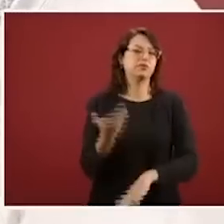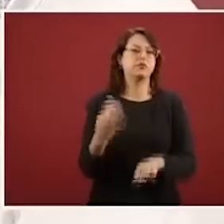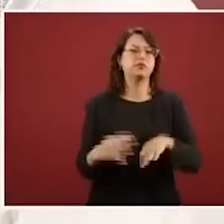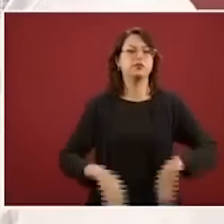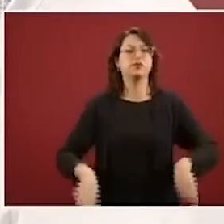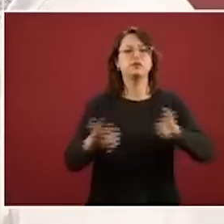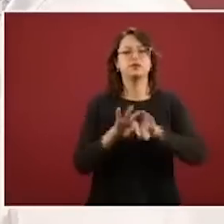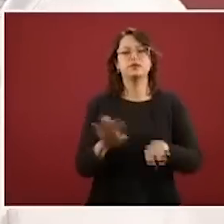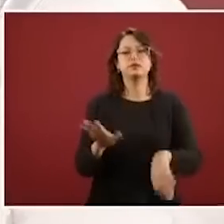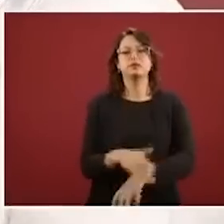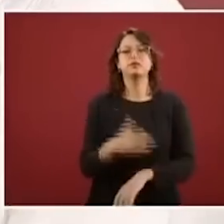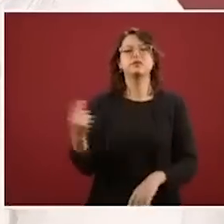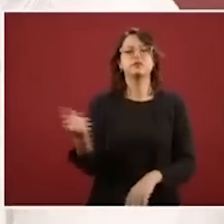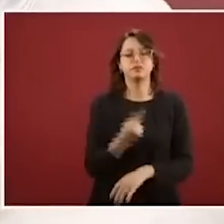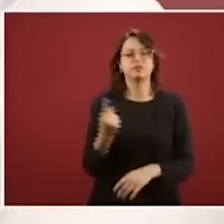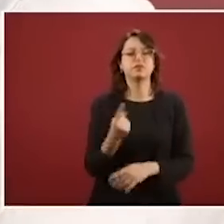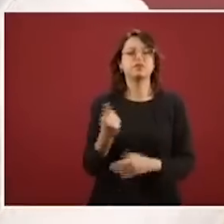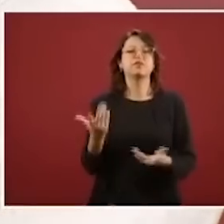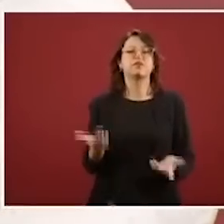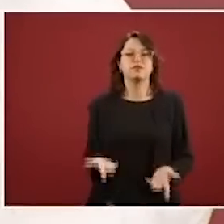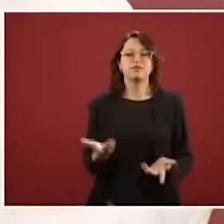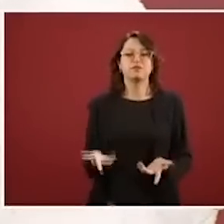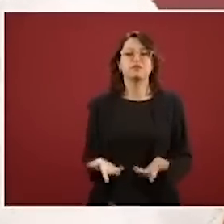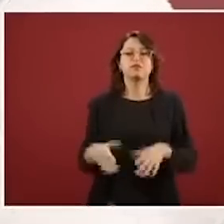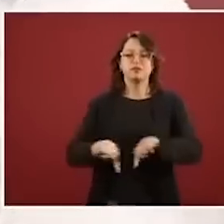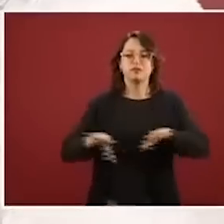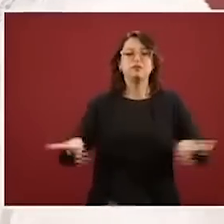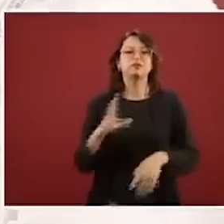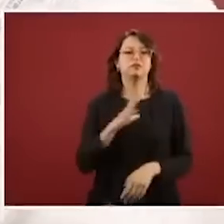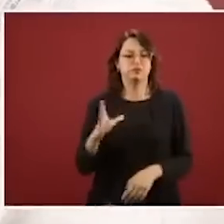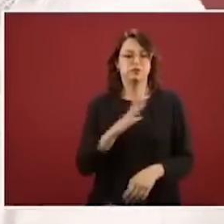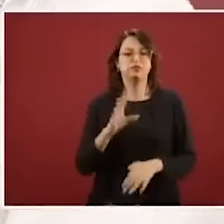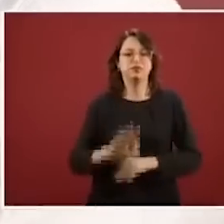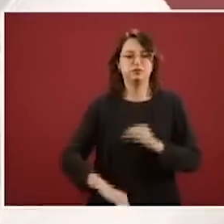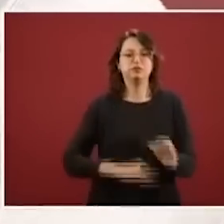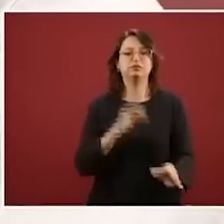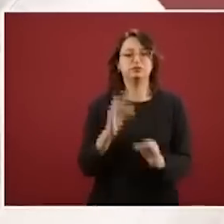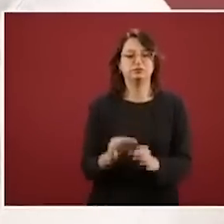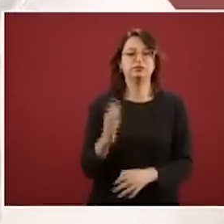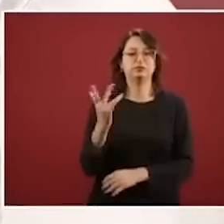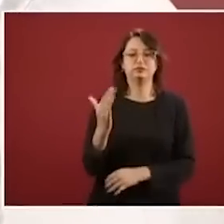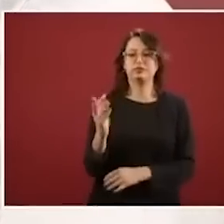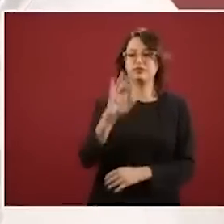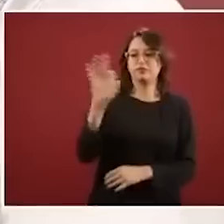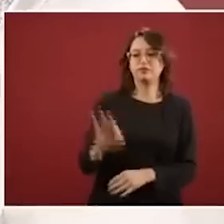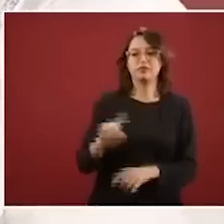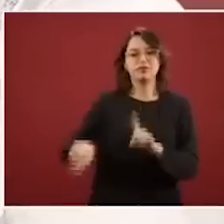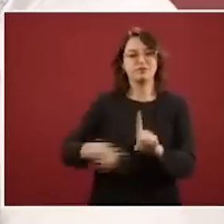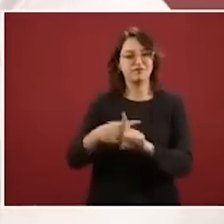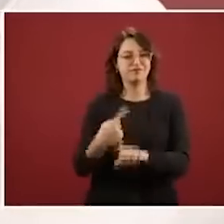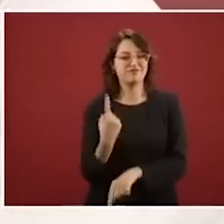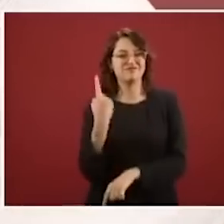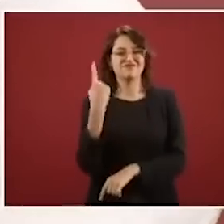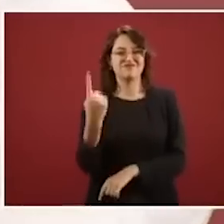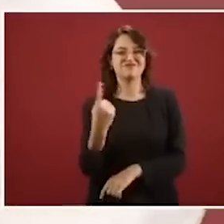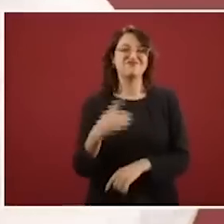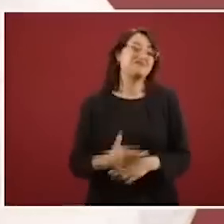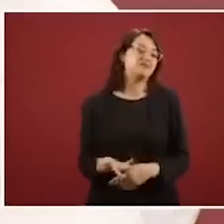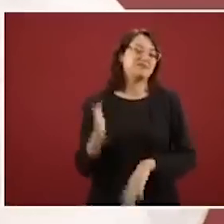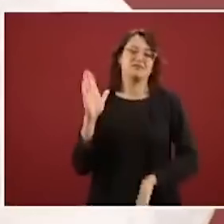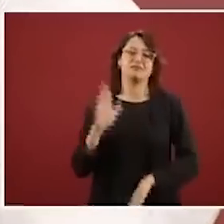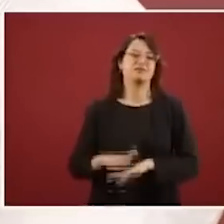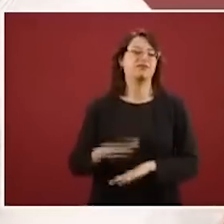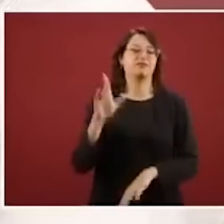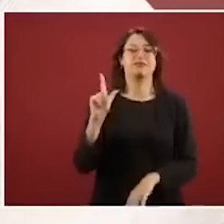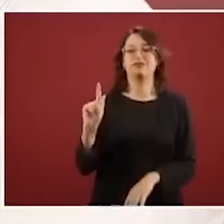importante, porque cumple con el principio democrático, por lo menos del 50% más uno. Estamos muy arriba